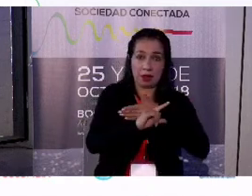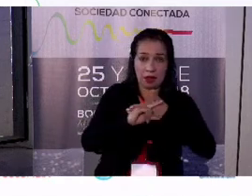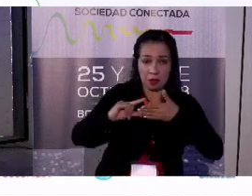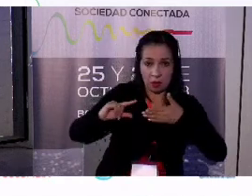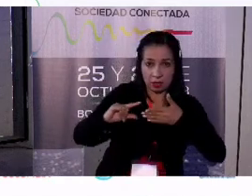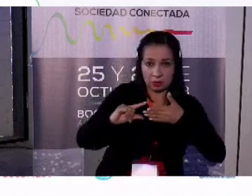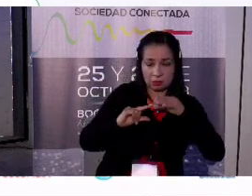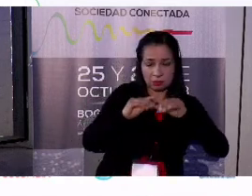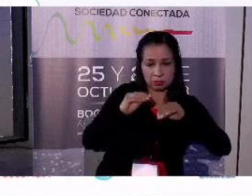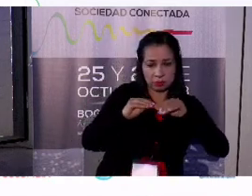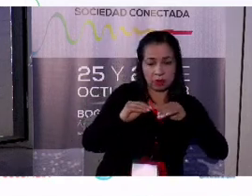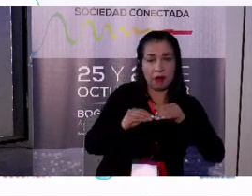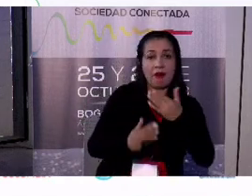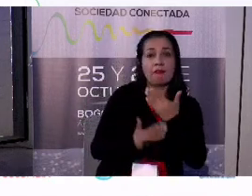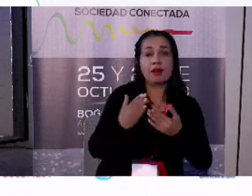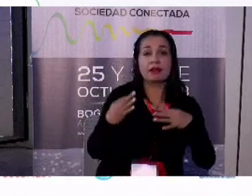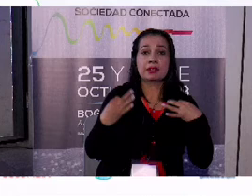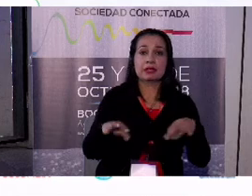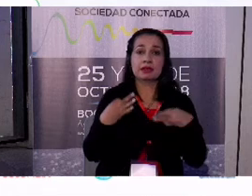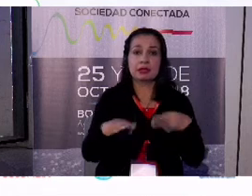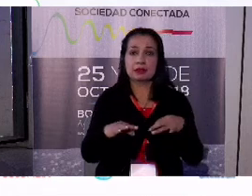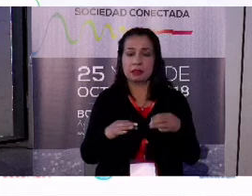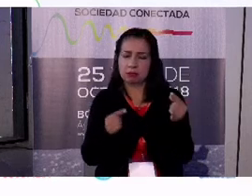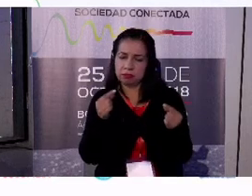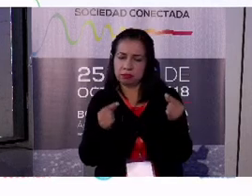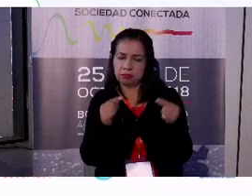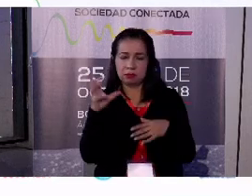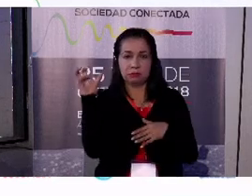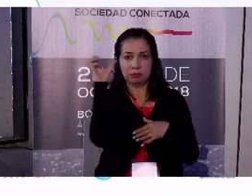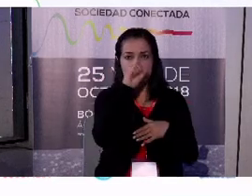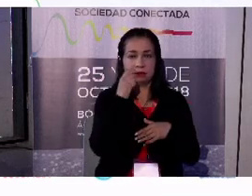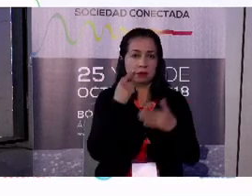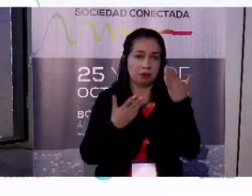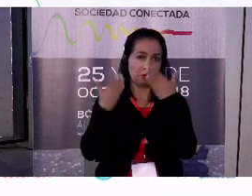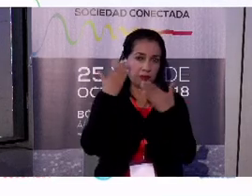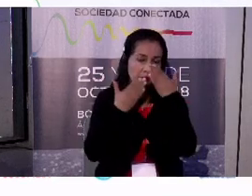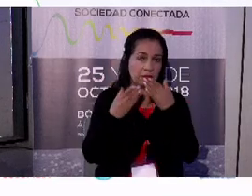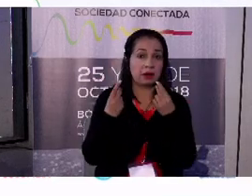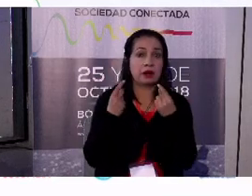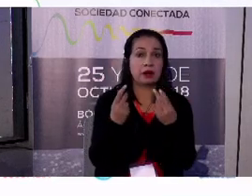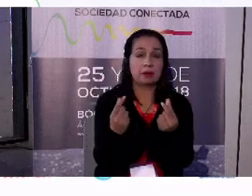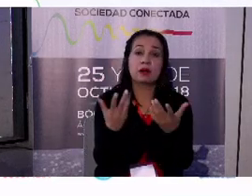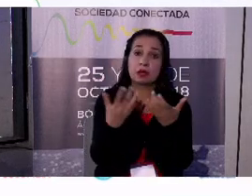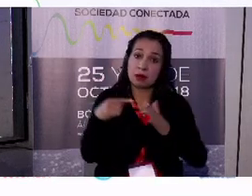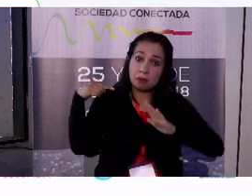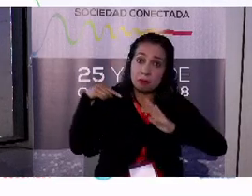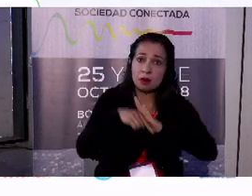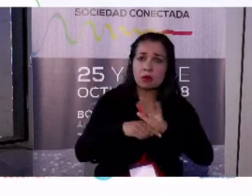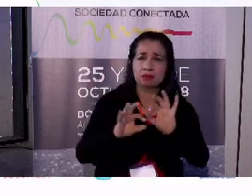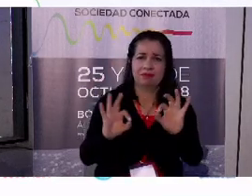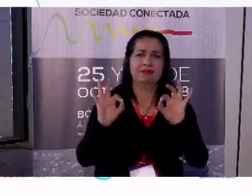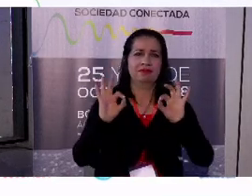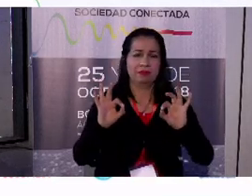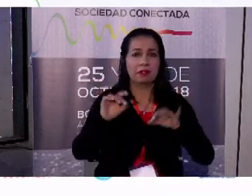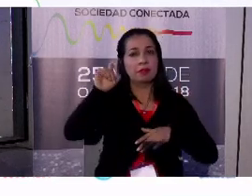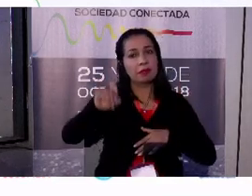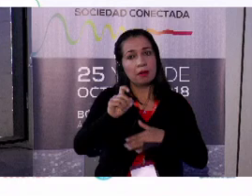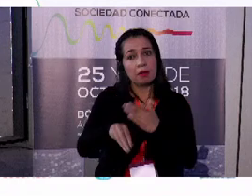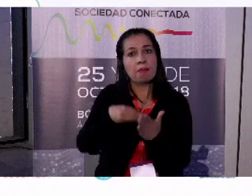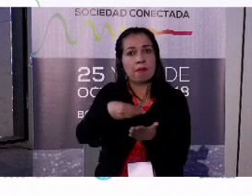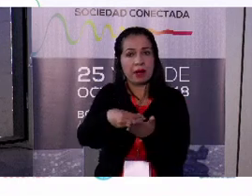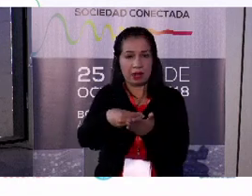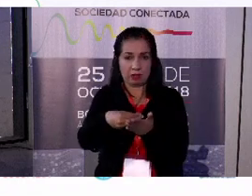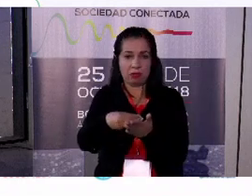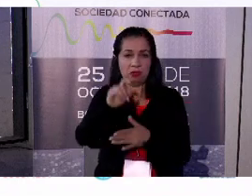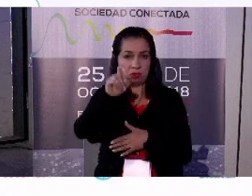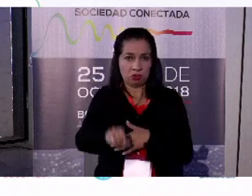sencilla de calcular y la simulación Sería más rápida pero quieren hacer algo más complejo más preciso hay que pagar un precio la